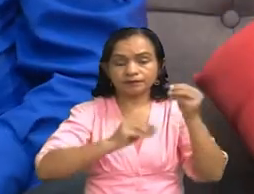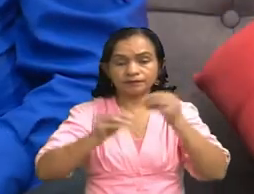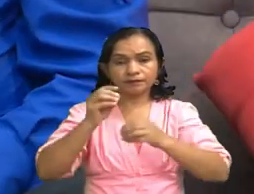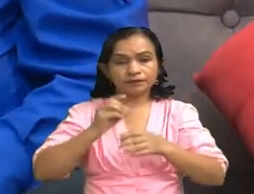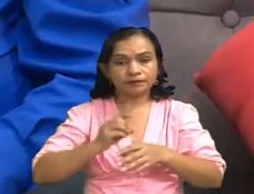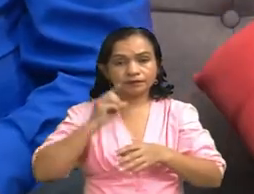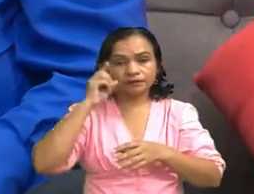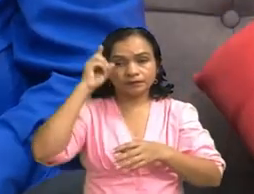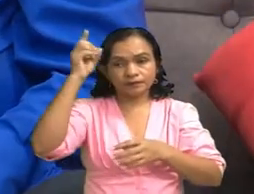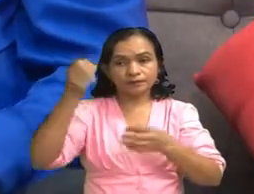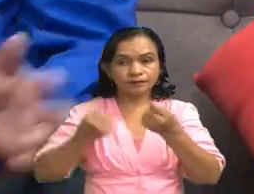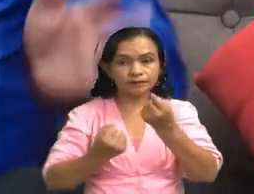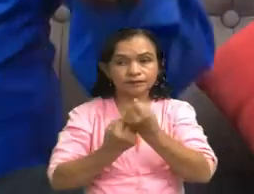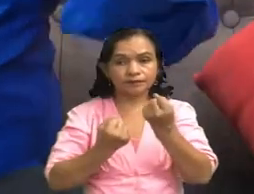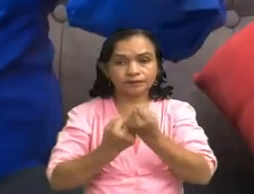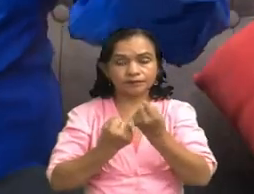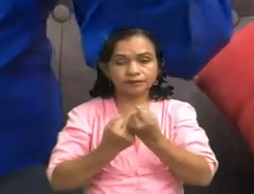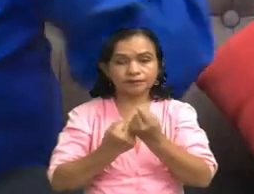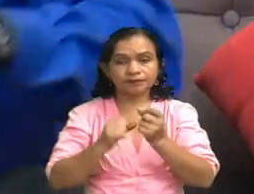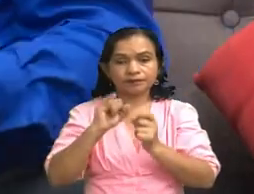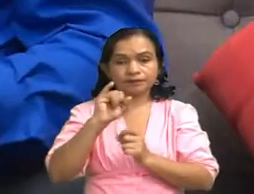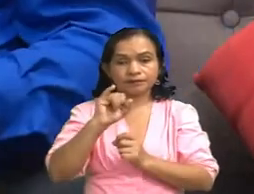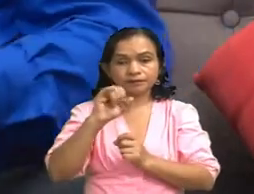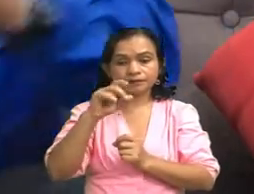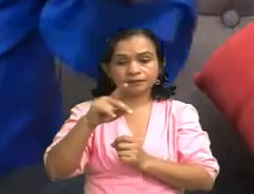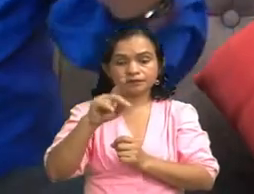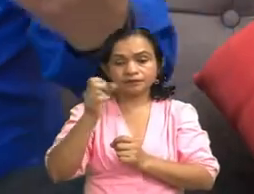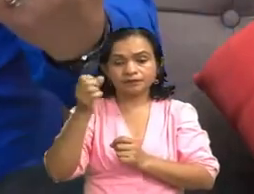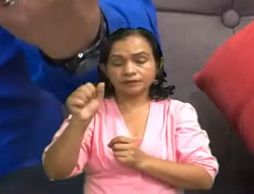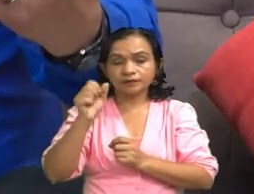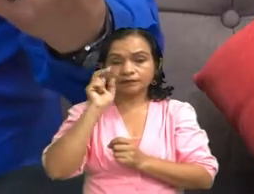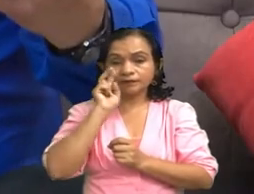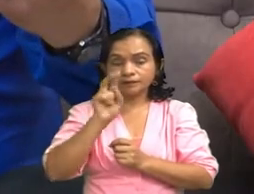capacidades y nosotros viendo las sanidades agropecuarias, pero